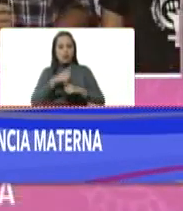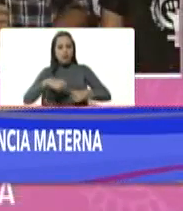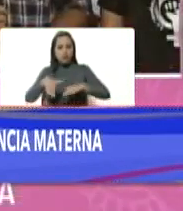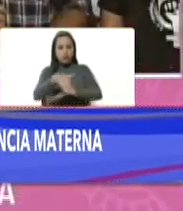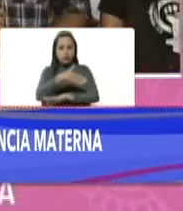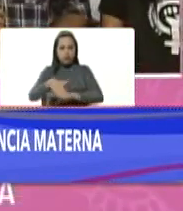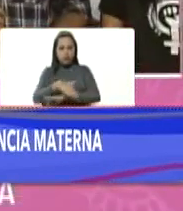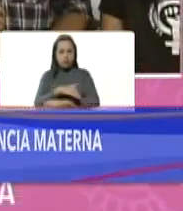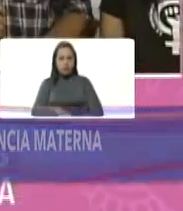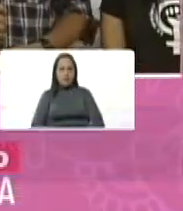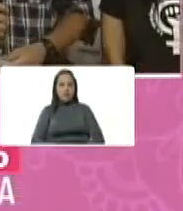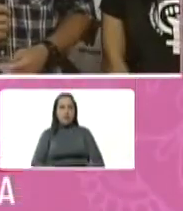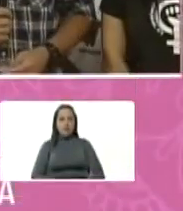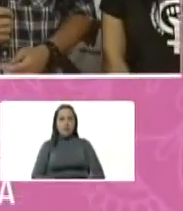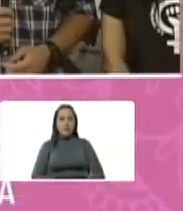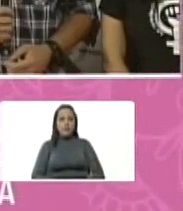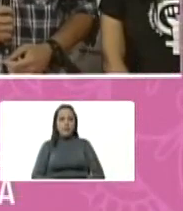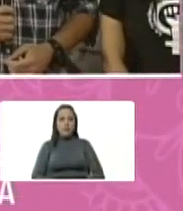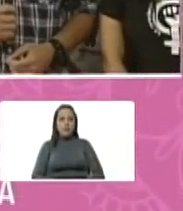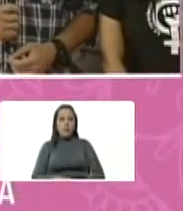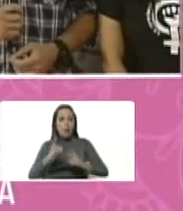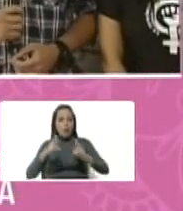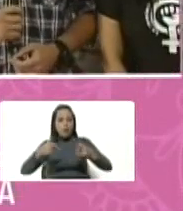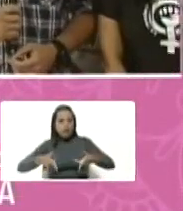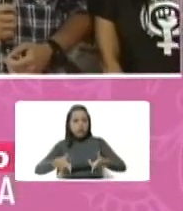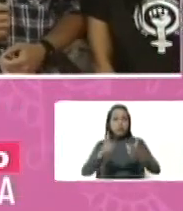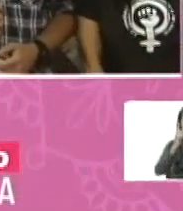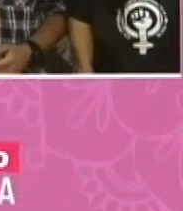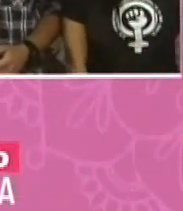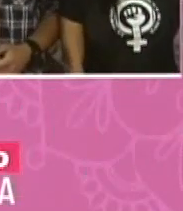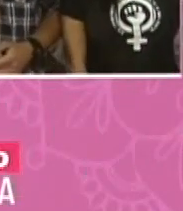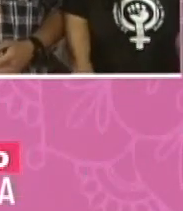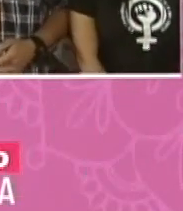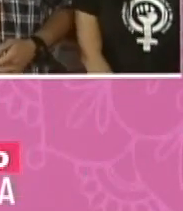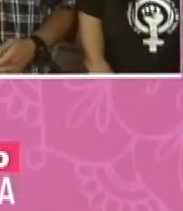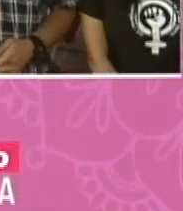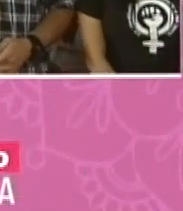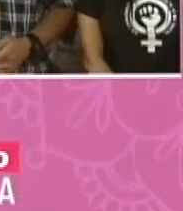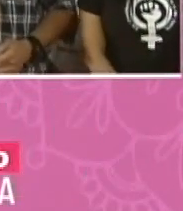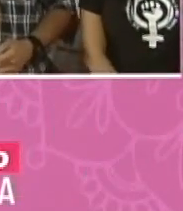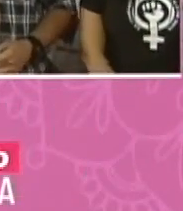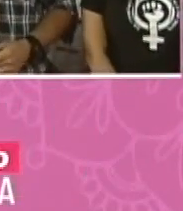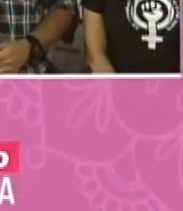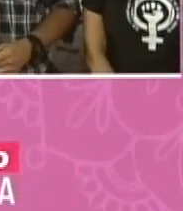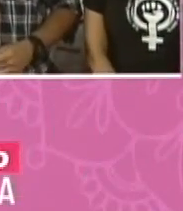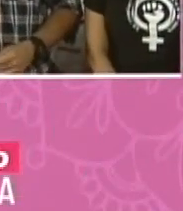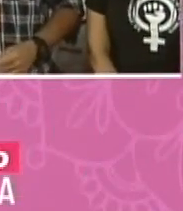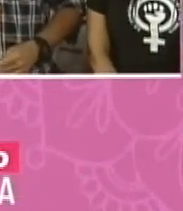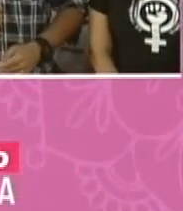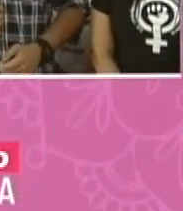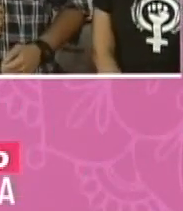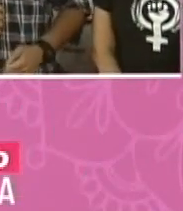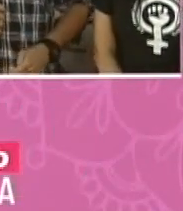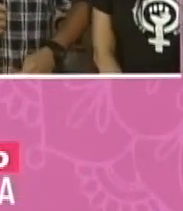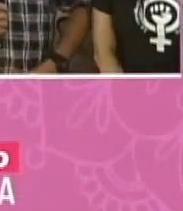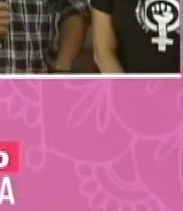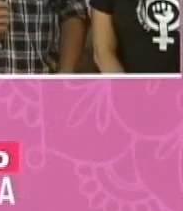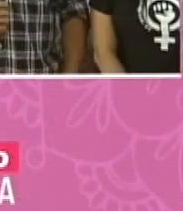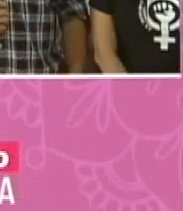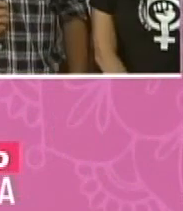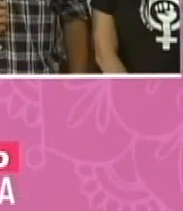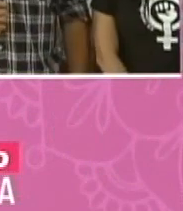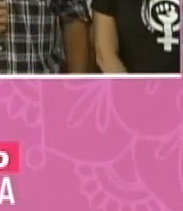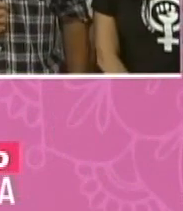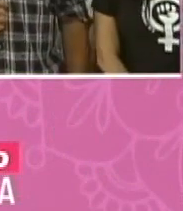sector Las Casitas, vamos a inaugurar la tercera sala de parto humanizado de la base de